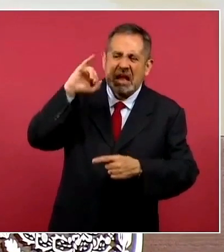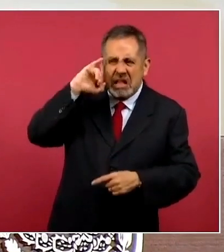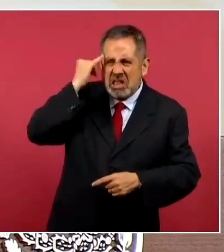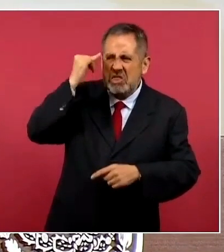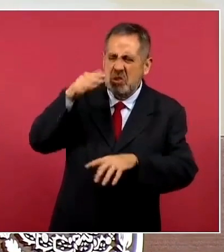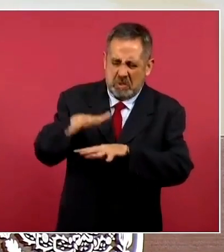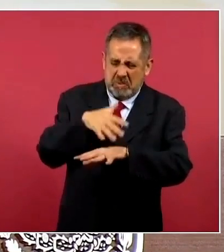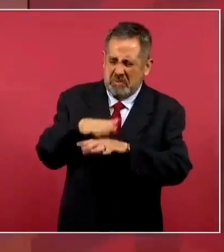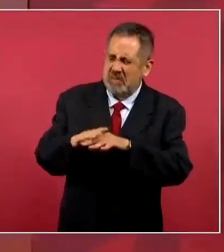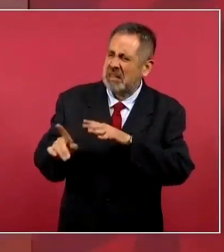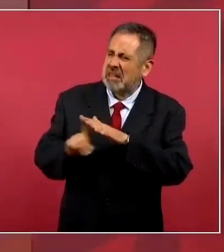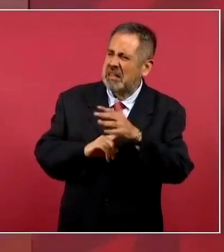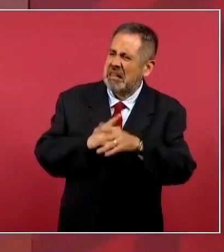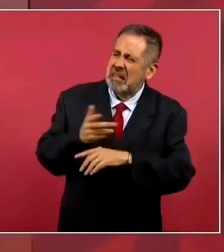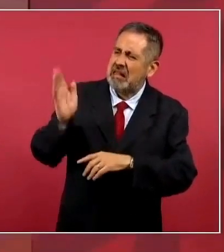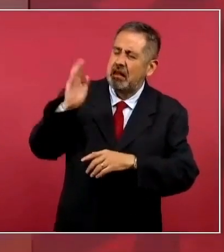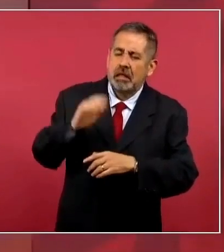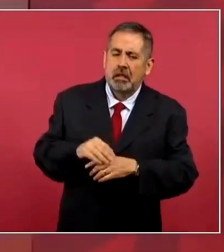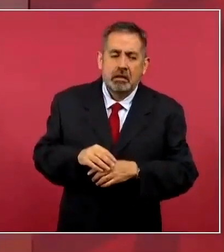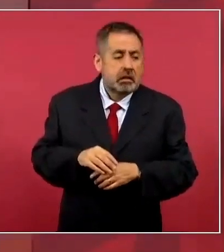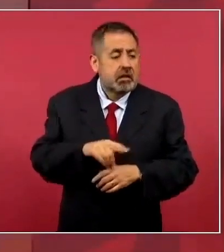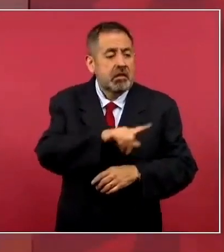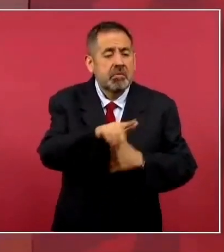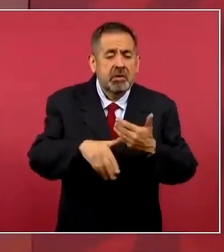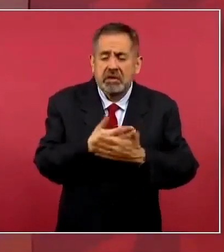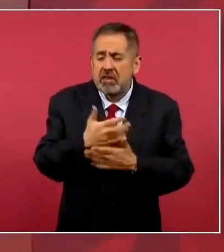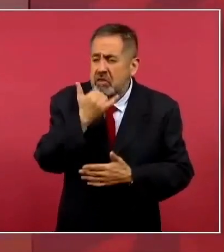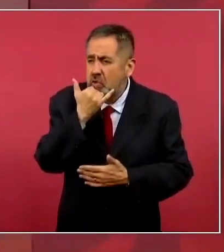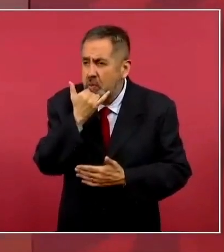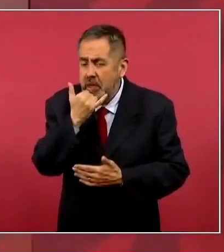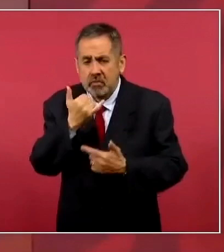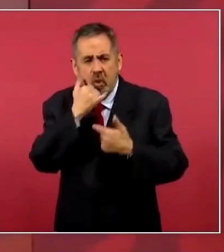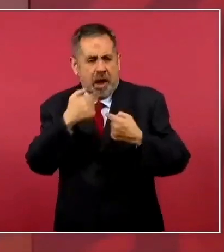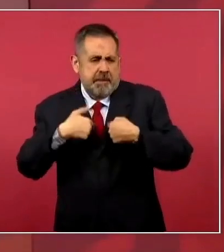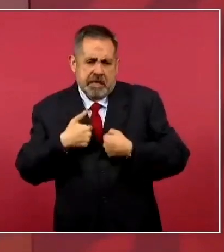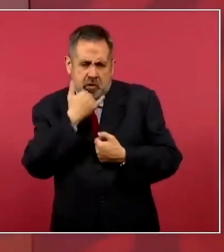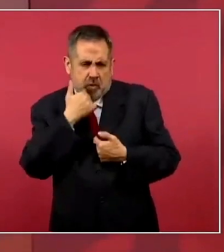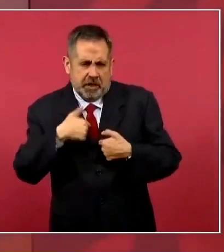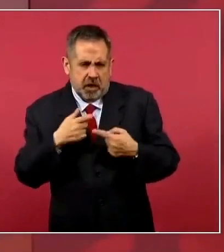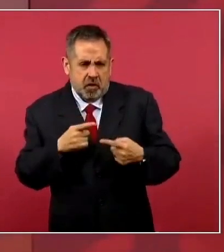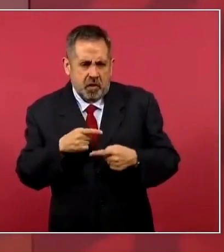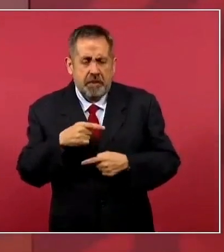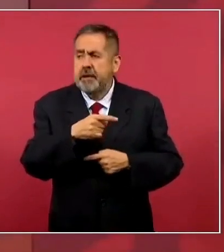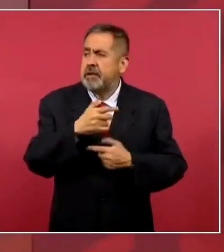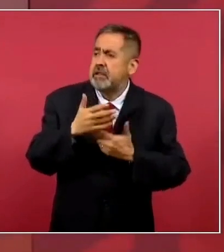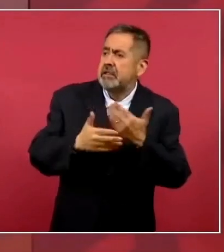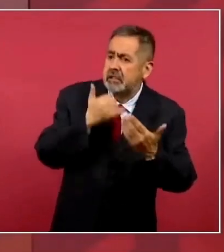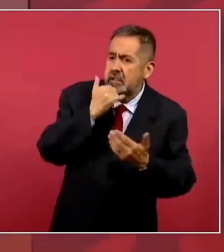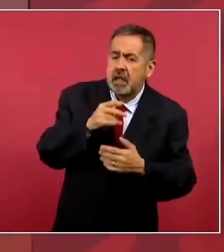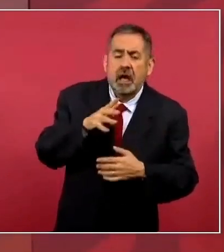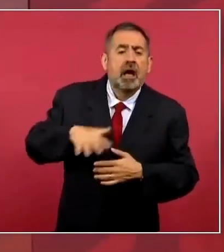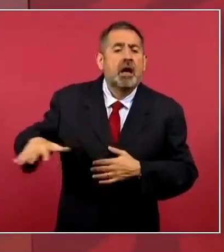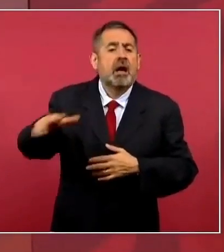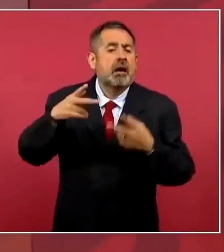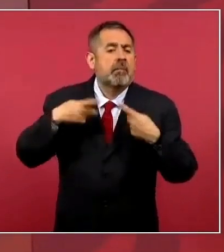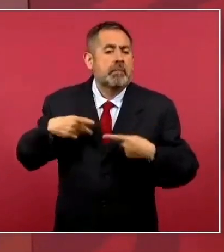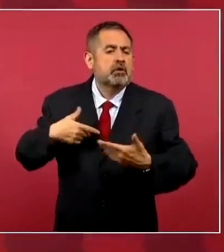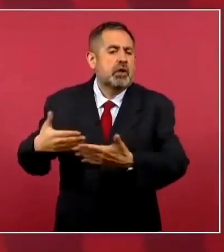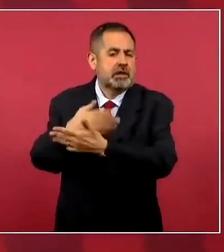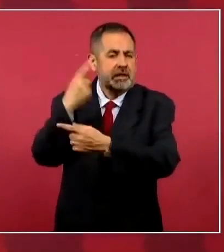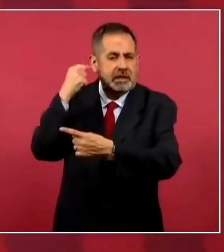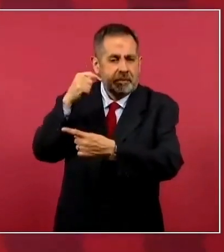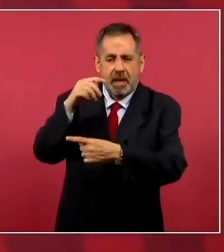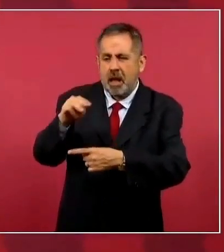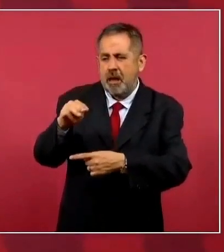patarrajada, ofreció disculpa, no a mí, pero sí a mis paisanos